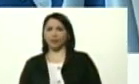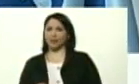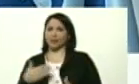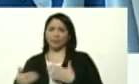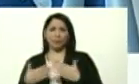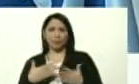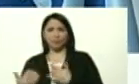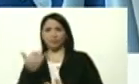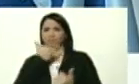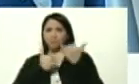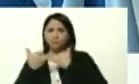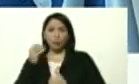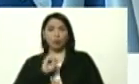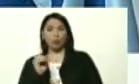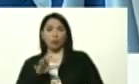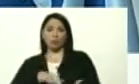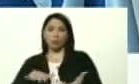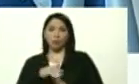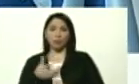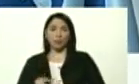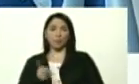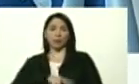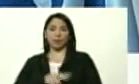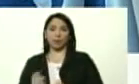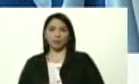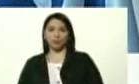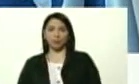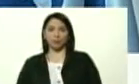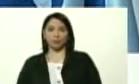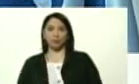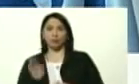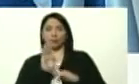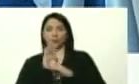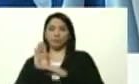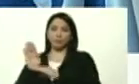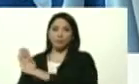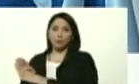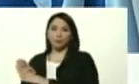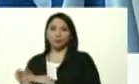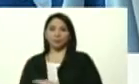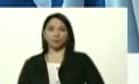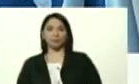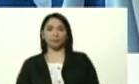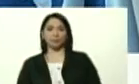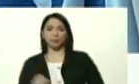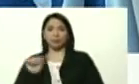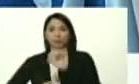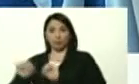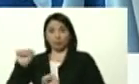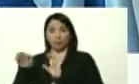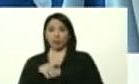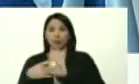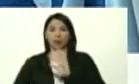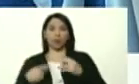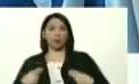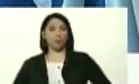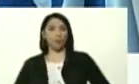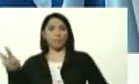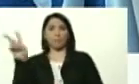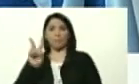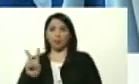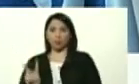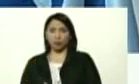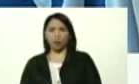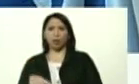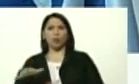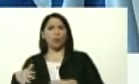de circunstancias lamentables, en la protección y en la defensa de los derechos humanos de los venezolanos. Y